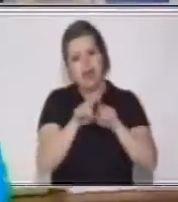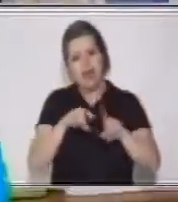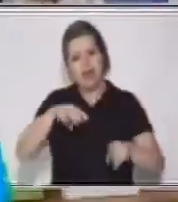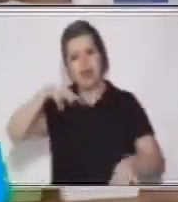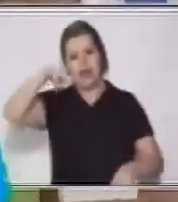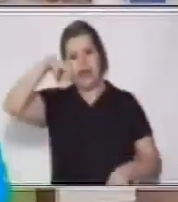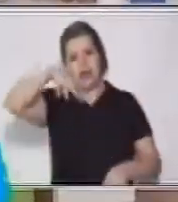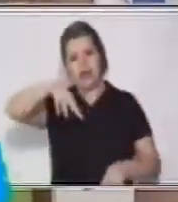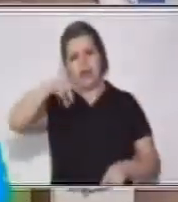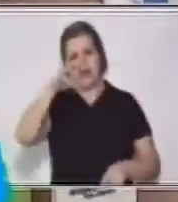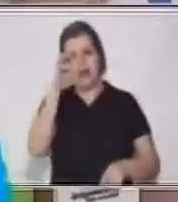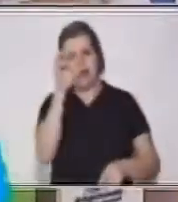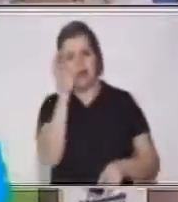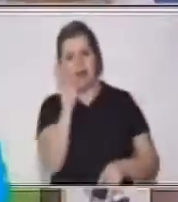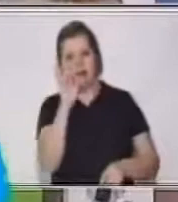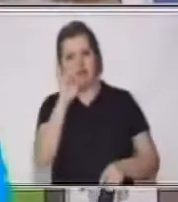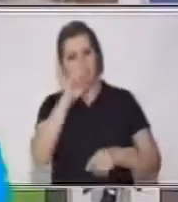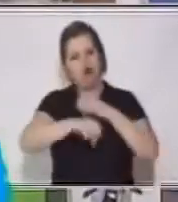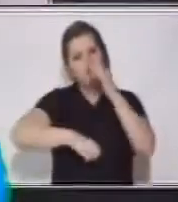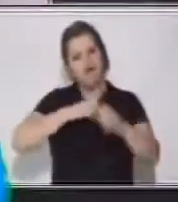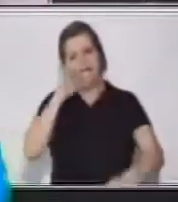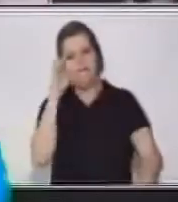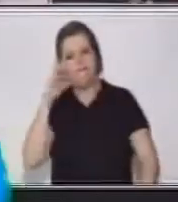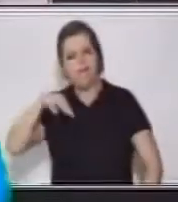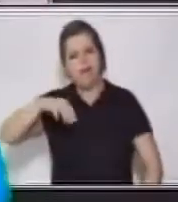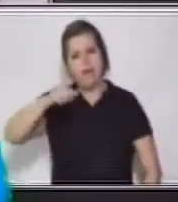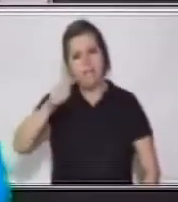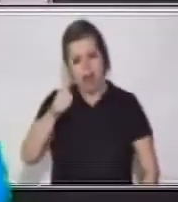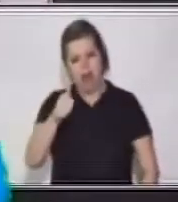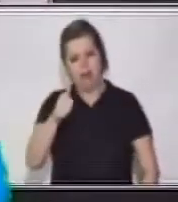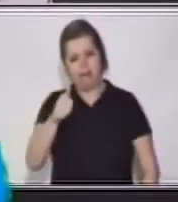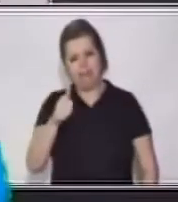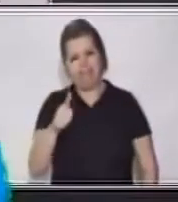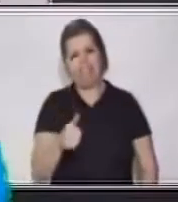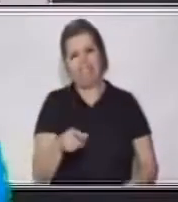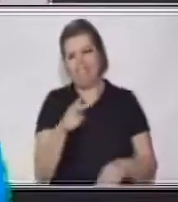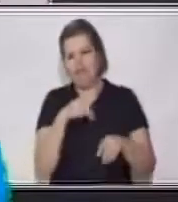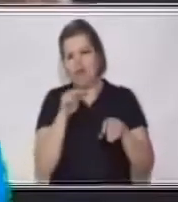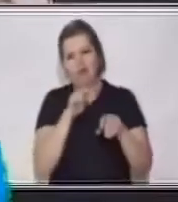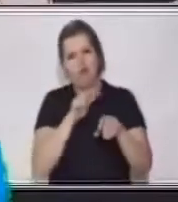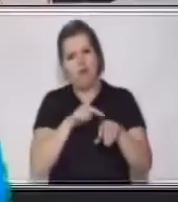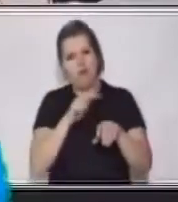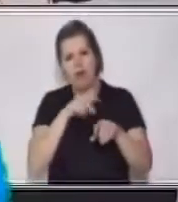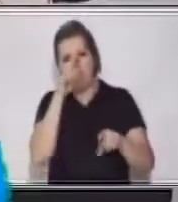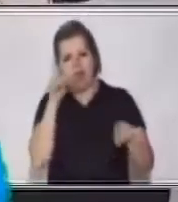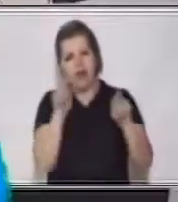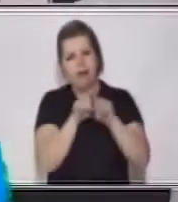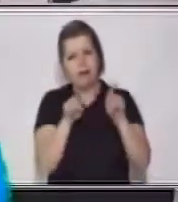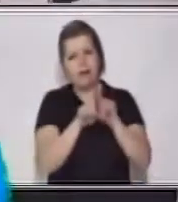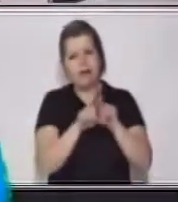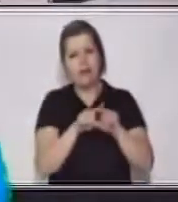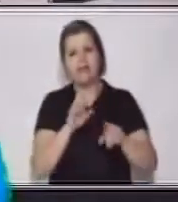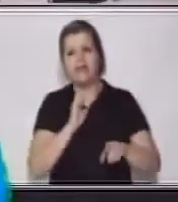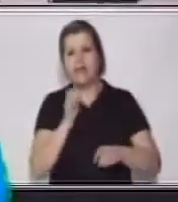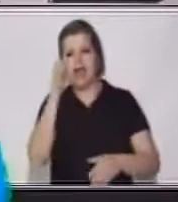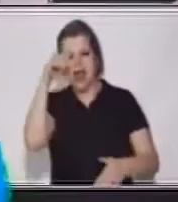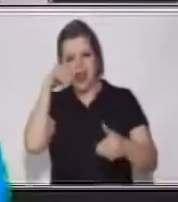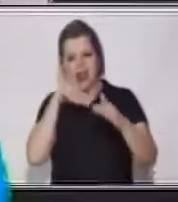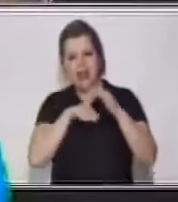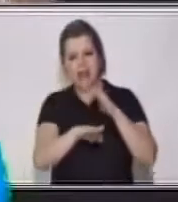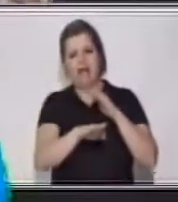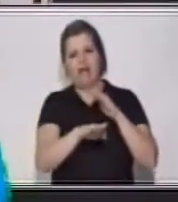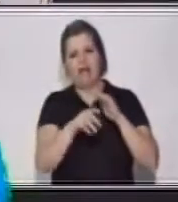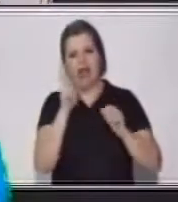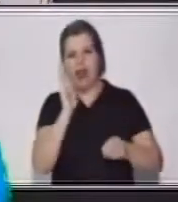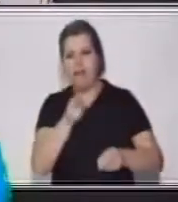clase van a ser los que sí van a tener una cierta derivación dentro de un morfema derivativo